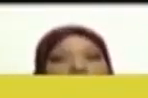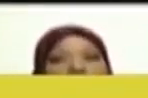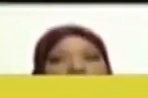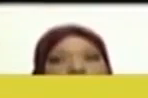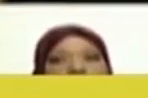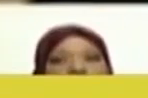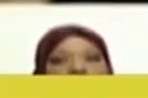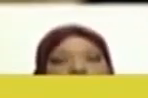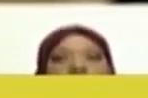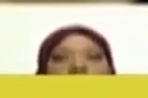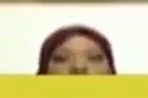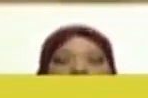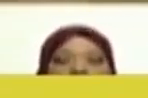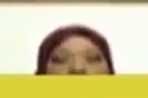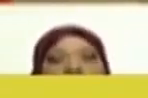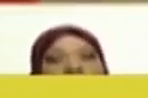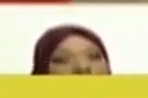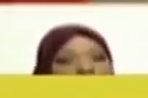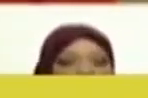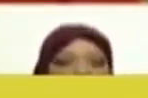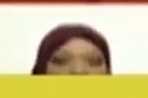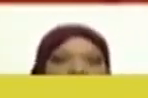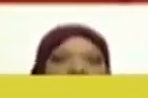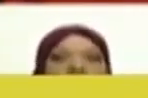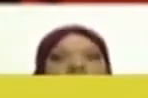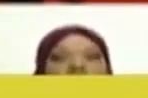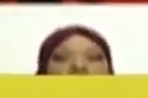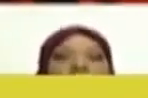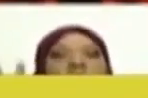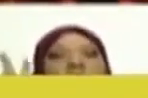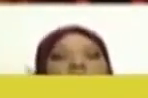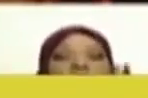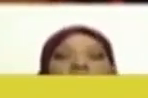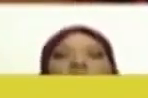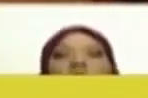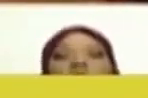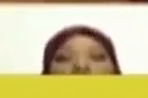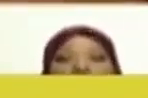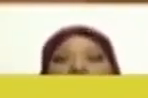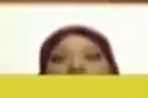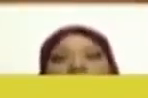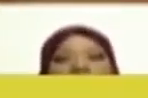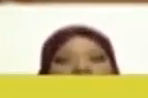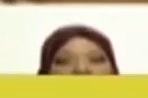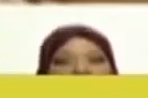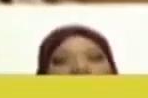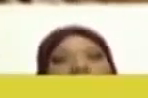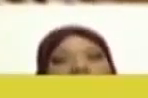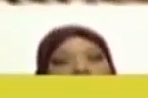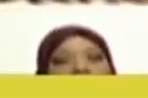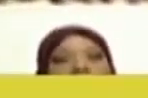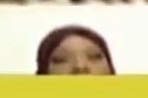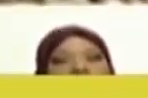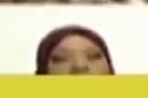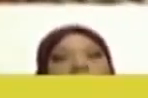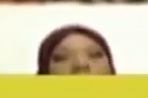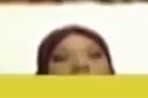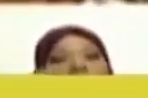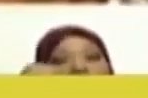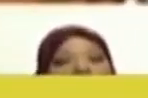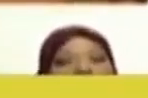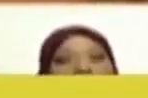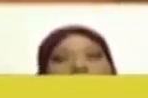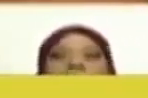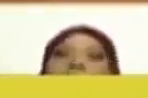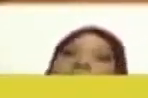eso queríamos dejar registro de la inmensa hazaña protagonizada por el pueblo